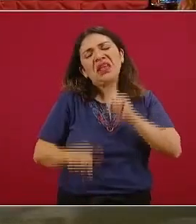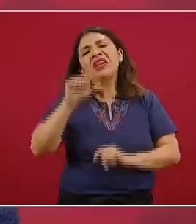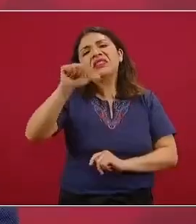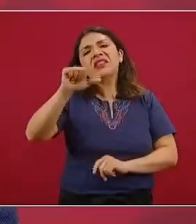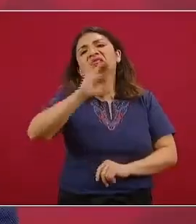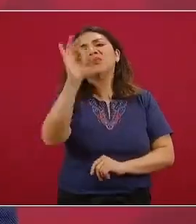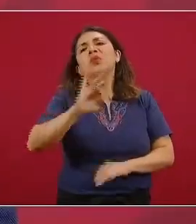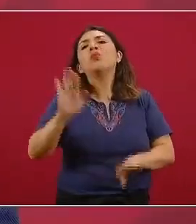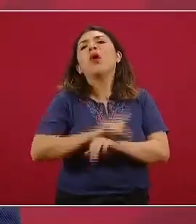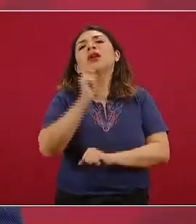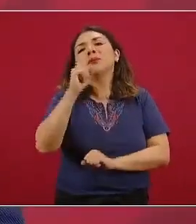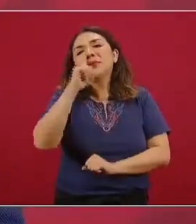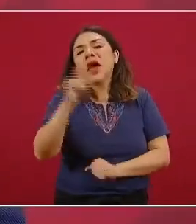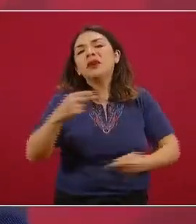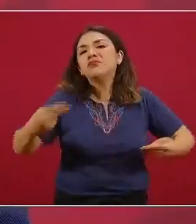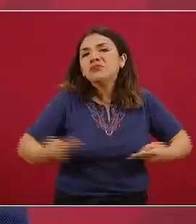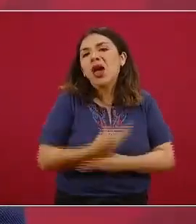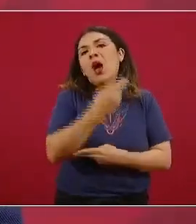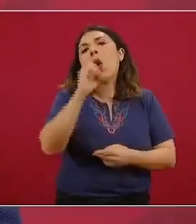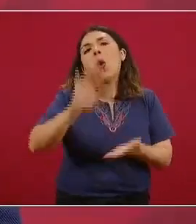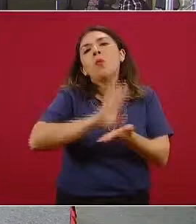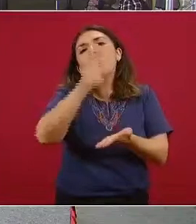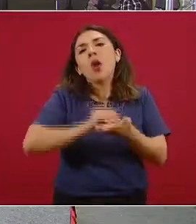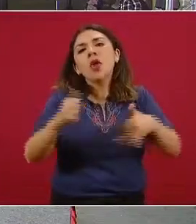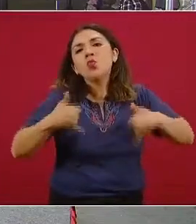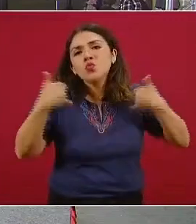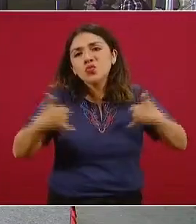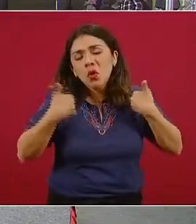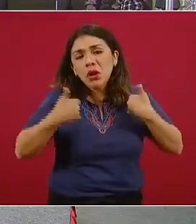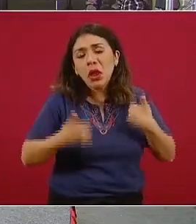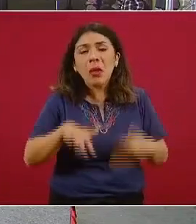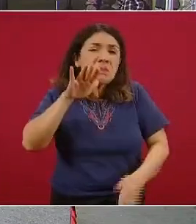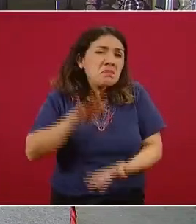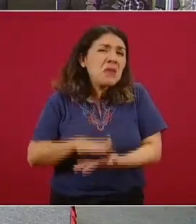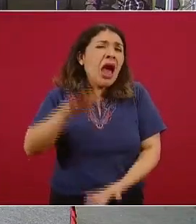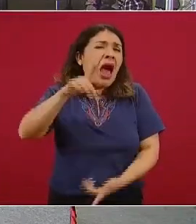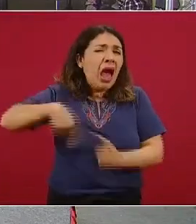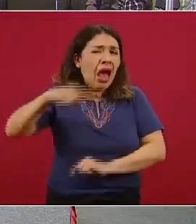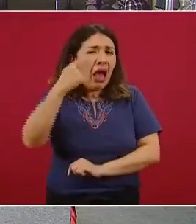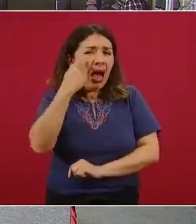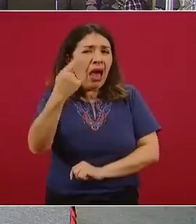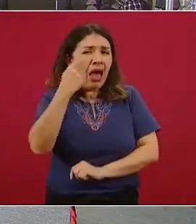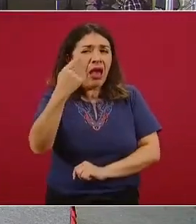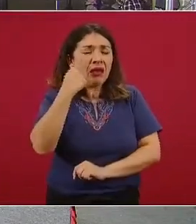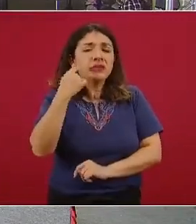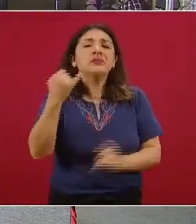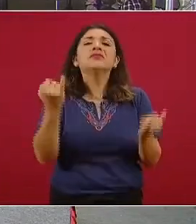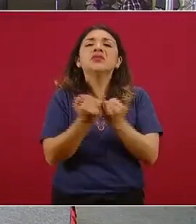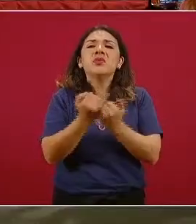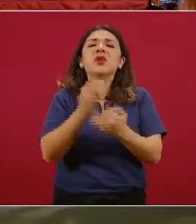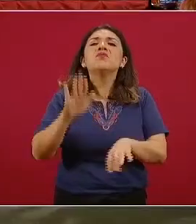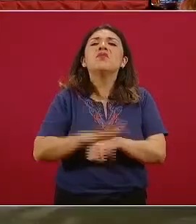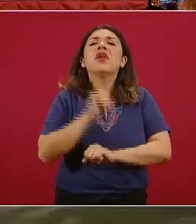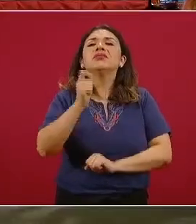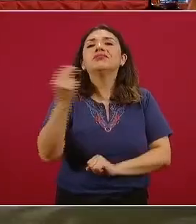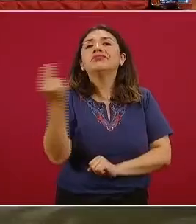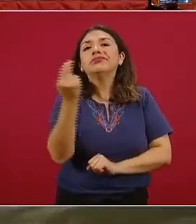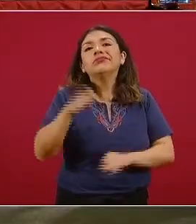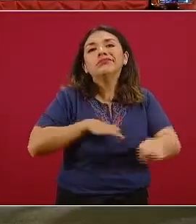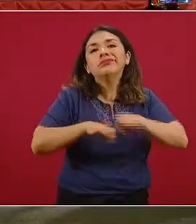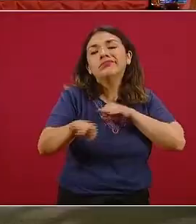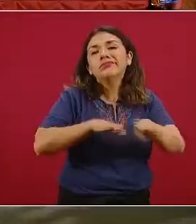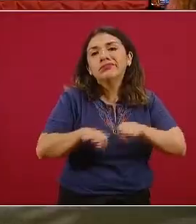causa de embarazo, por matrimonio, y mucho más, también primeras y segundas causas, por necesidad de